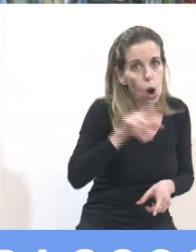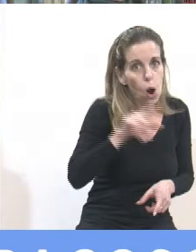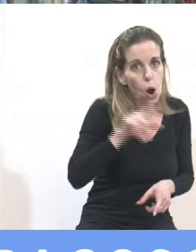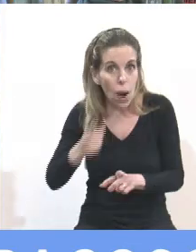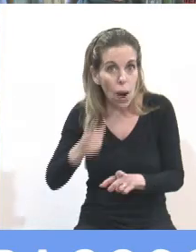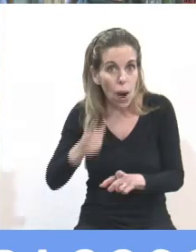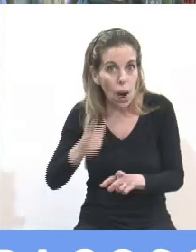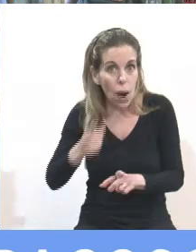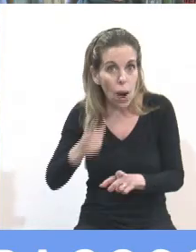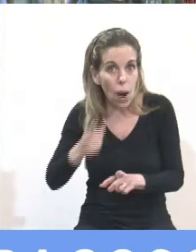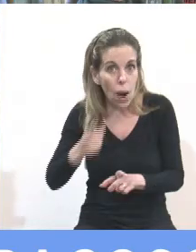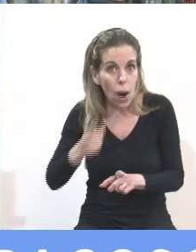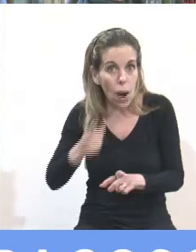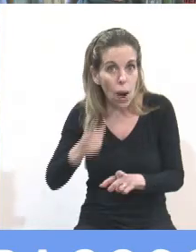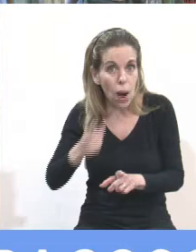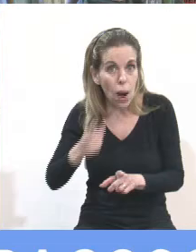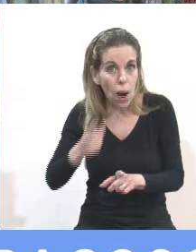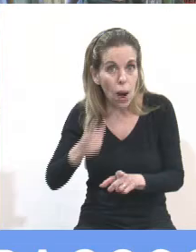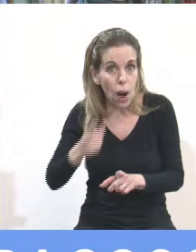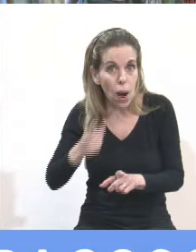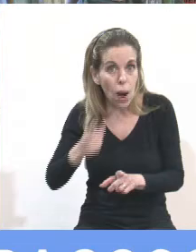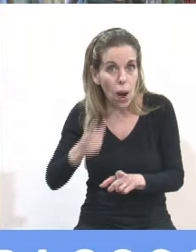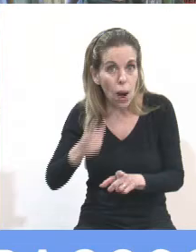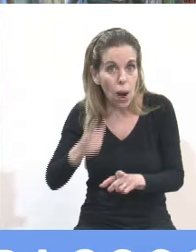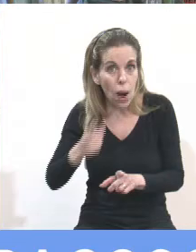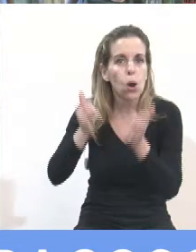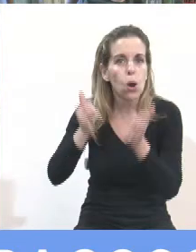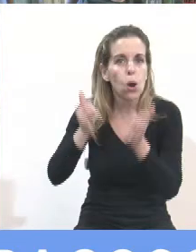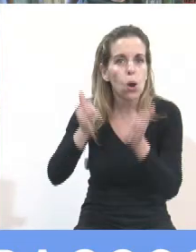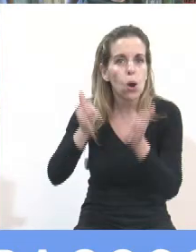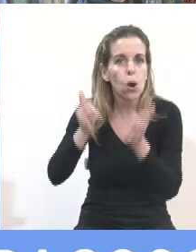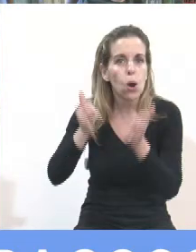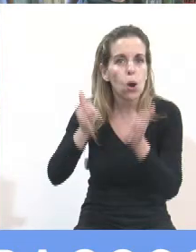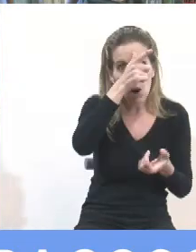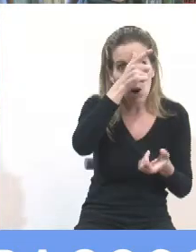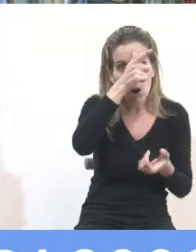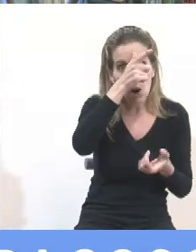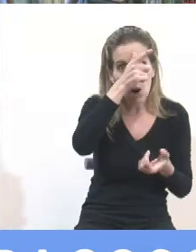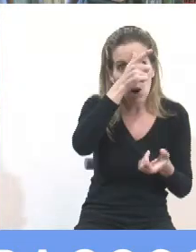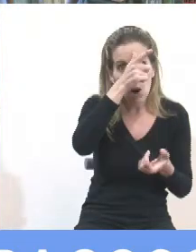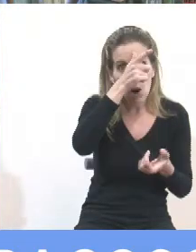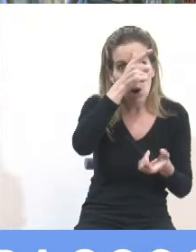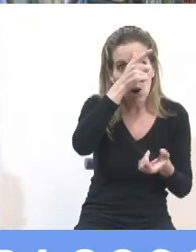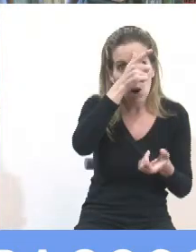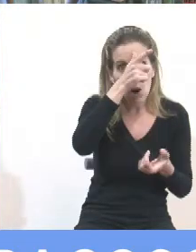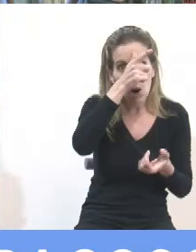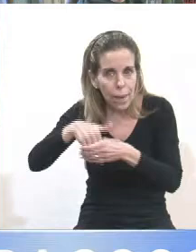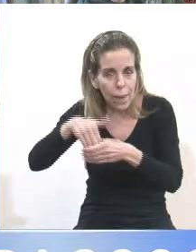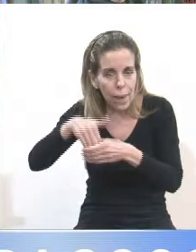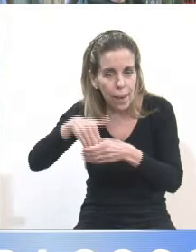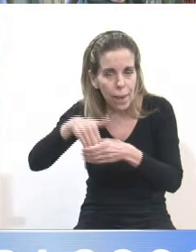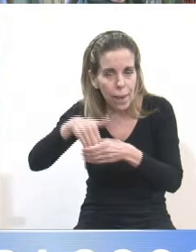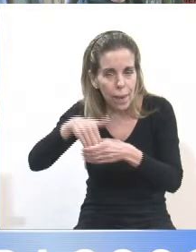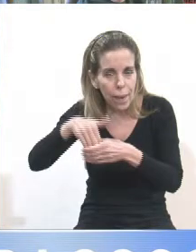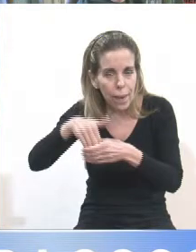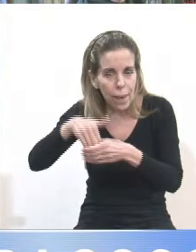a través de las redes sociales a niñas y adolescentes. Le encontraron un celular en el que administraba 4